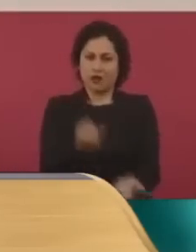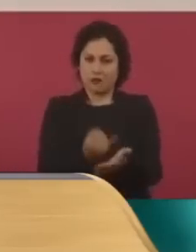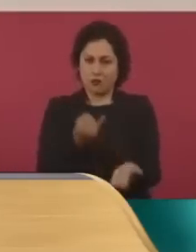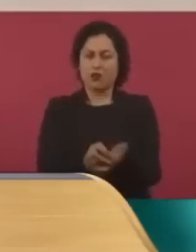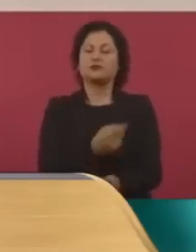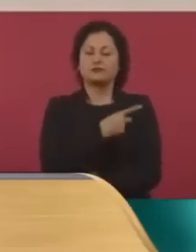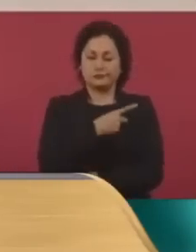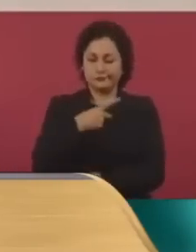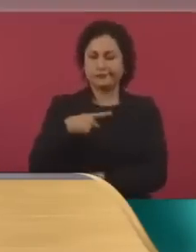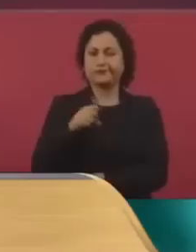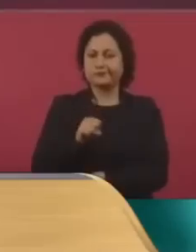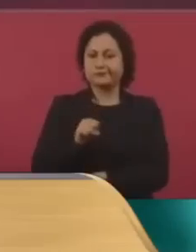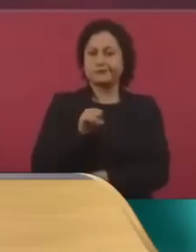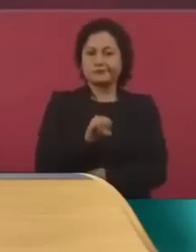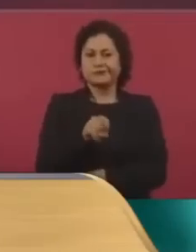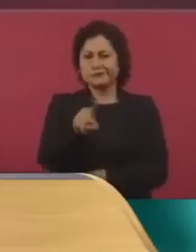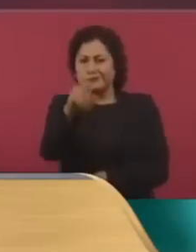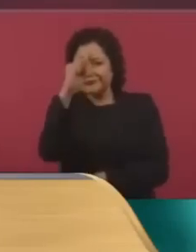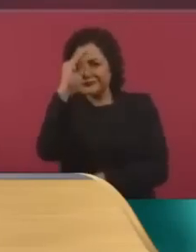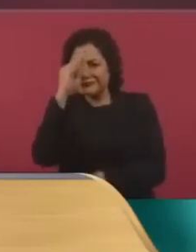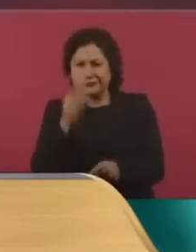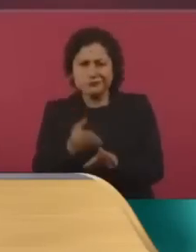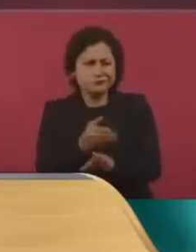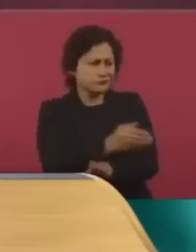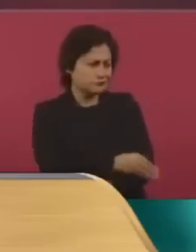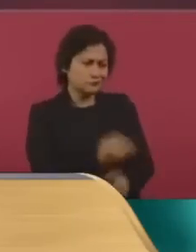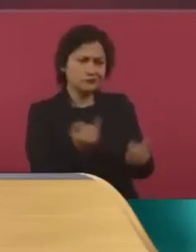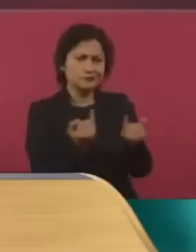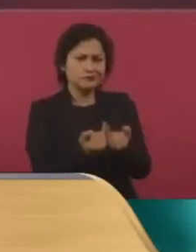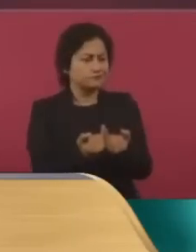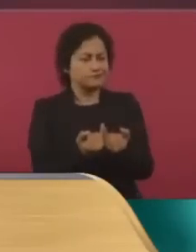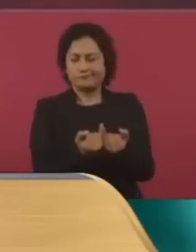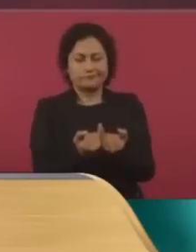de antes en que